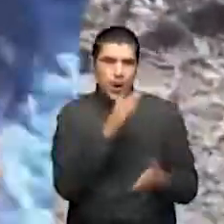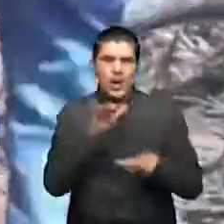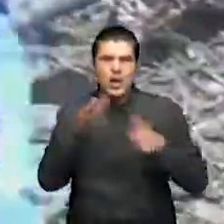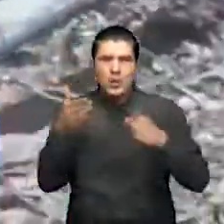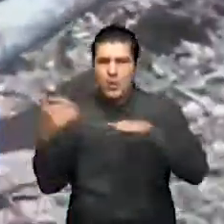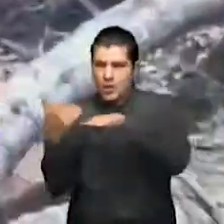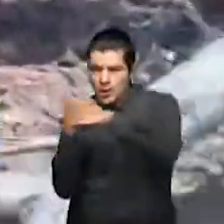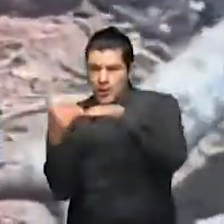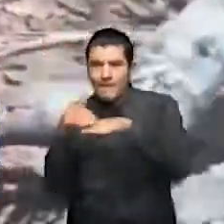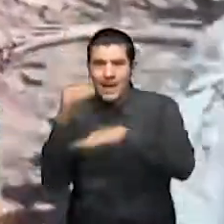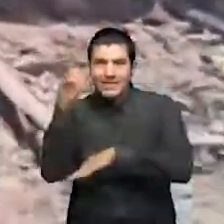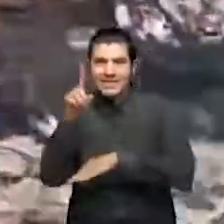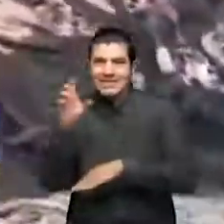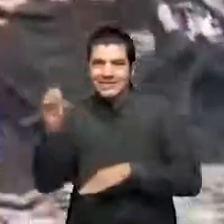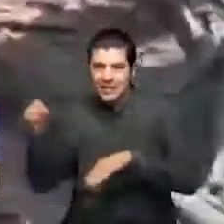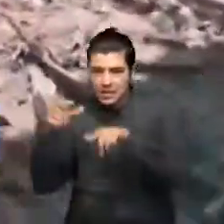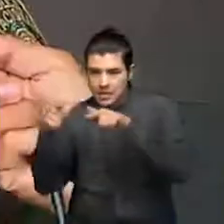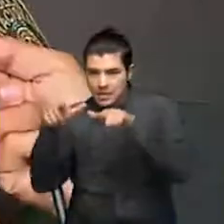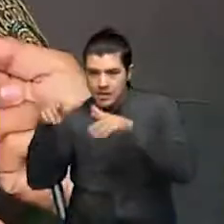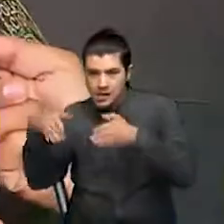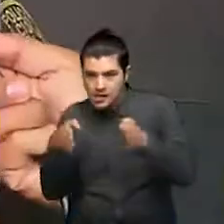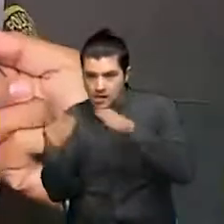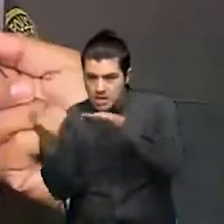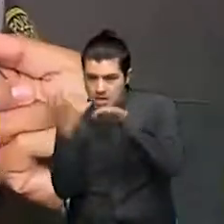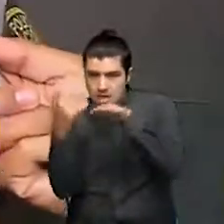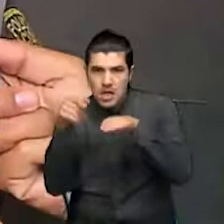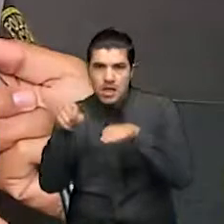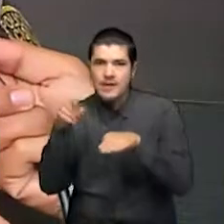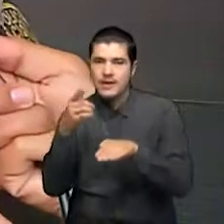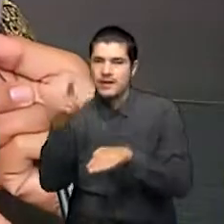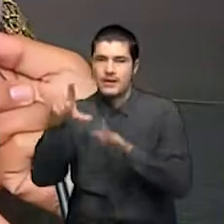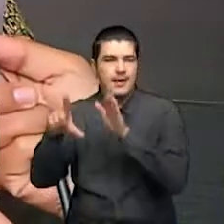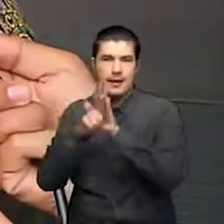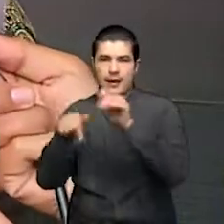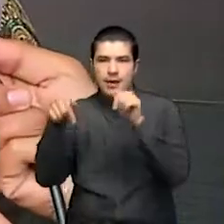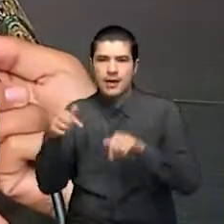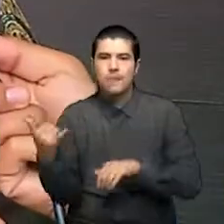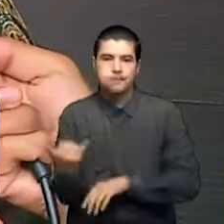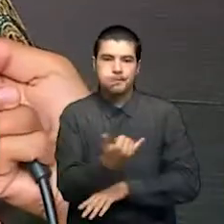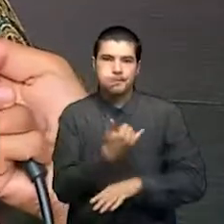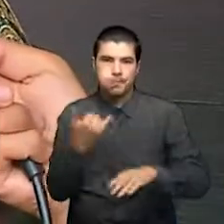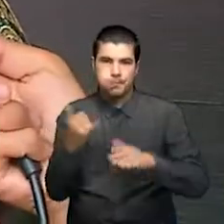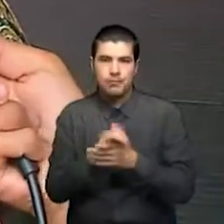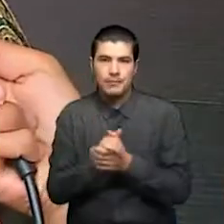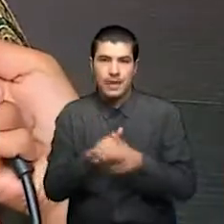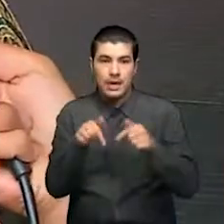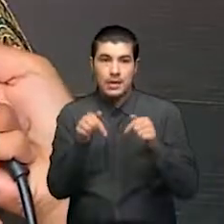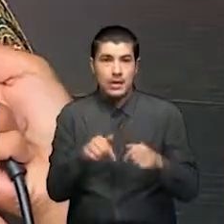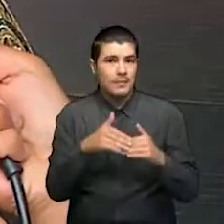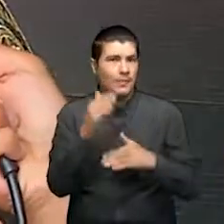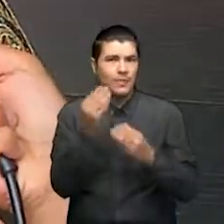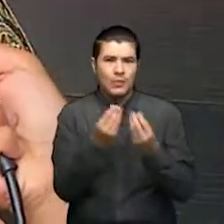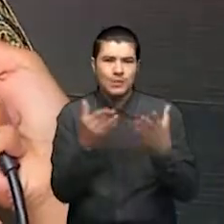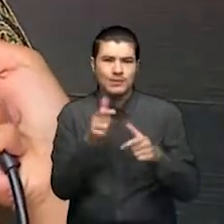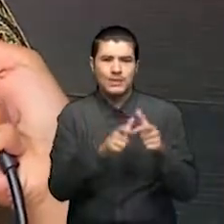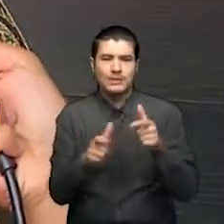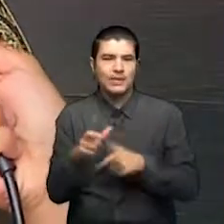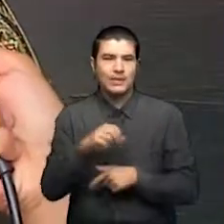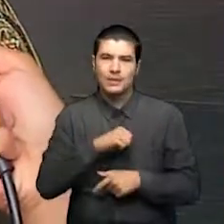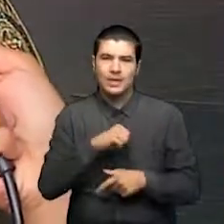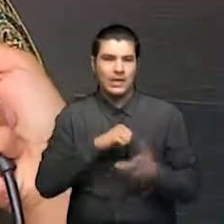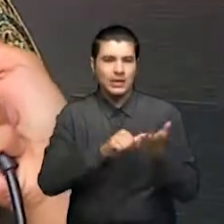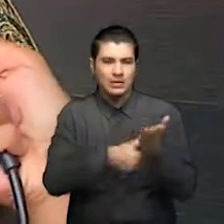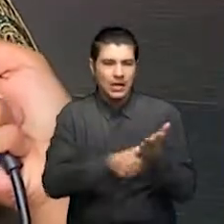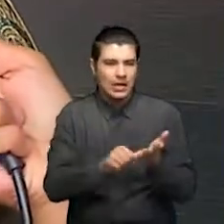de las más de 100 trochas que existen muchos de la gran mayoría están de manera irregular no tienen la célula de ciudadanía no tienen